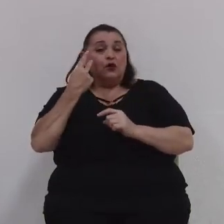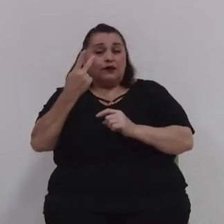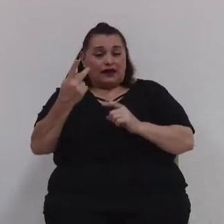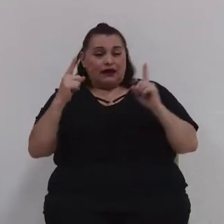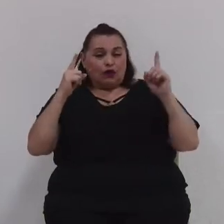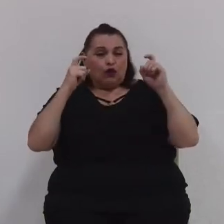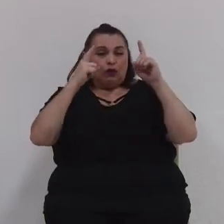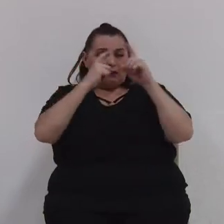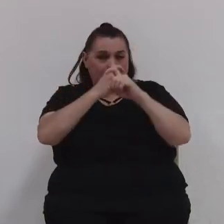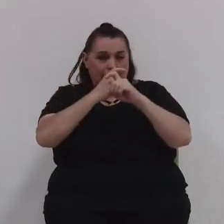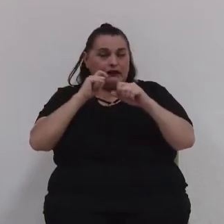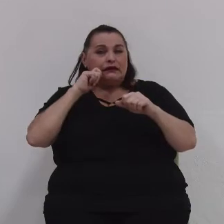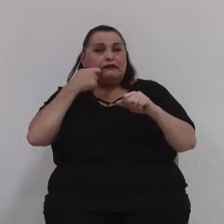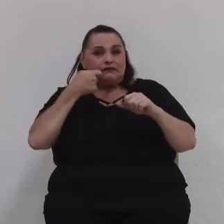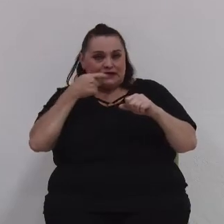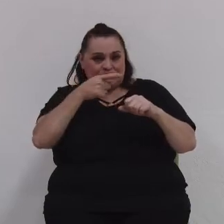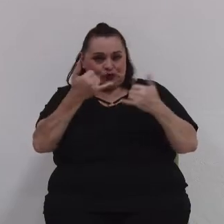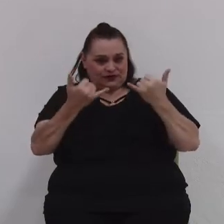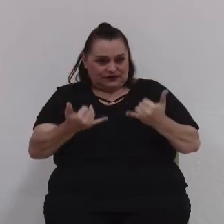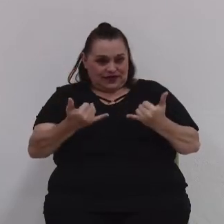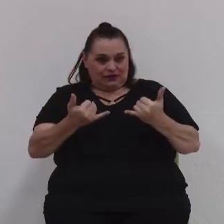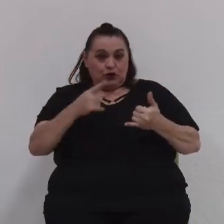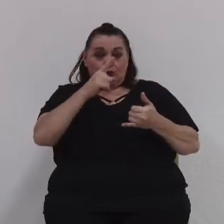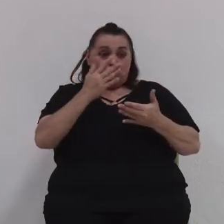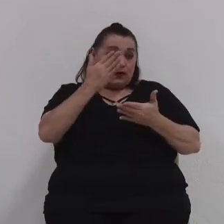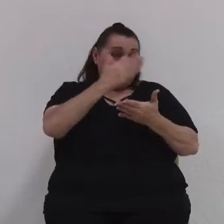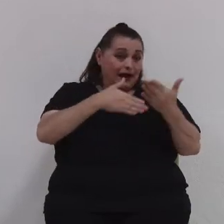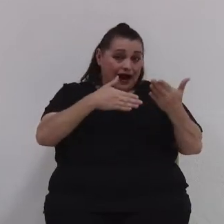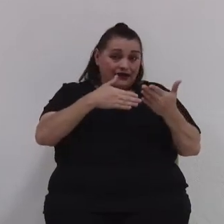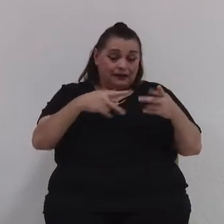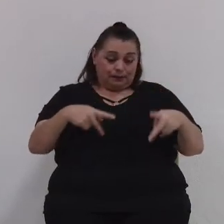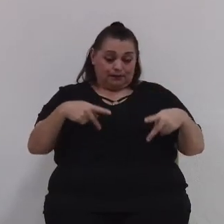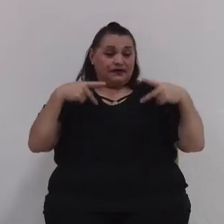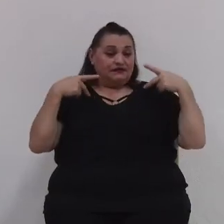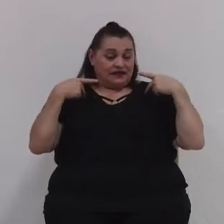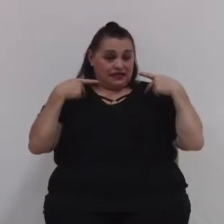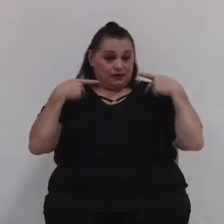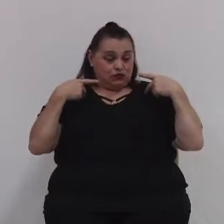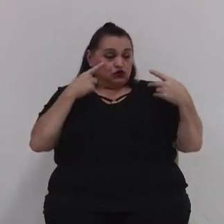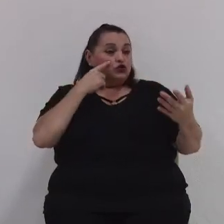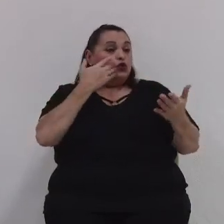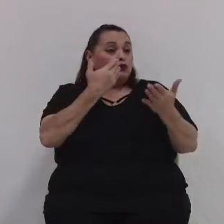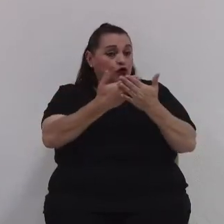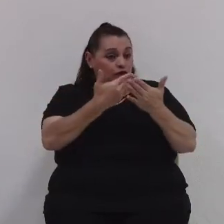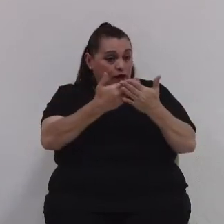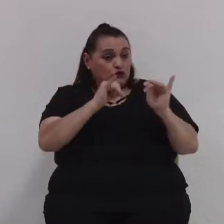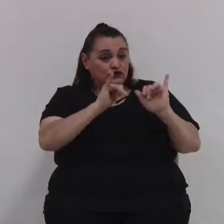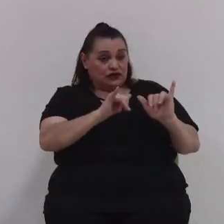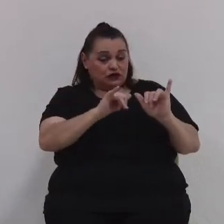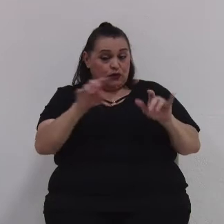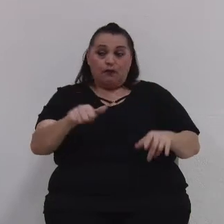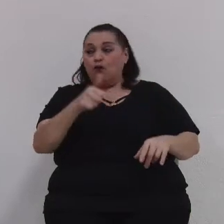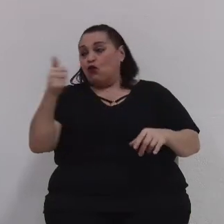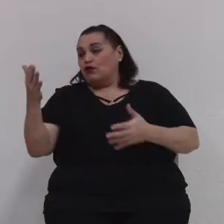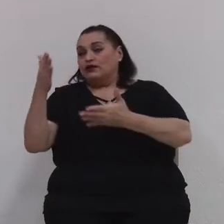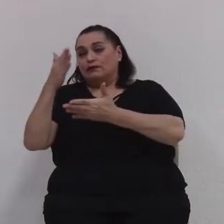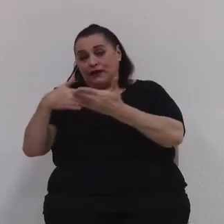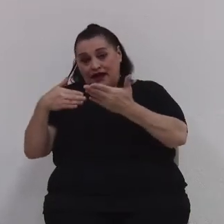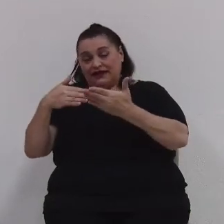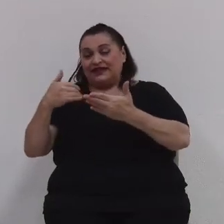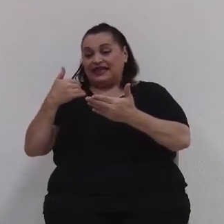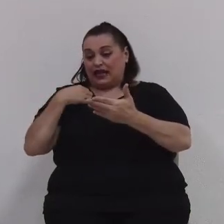la paradoja en la que estamos. Mientras que por un lado estamos viviendo y comprobando eso, por otro lado tenemos